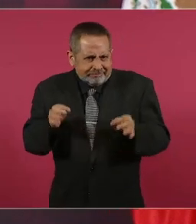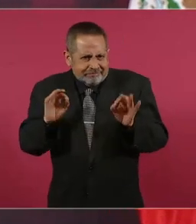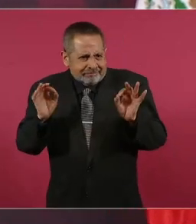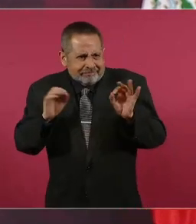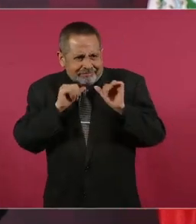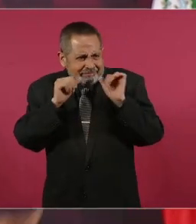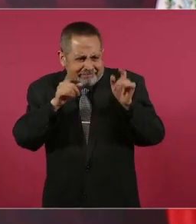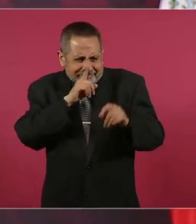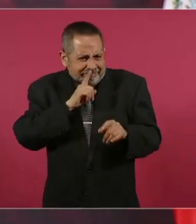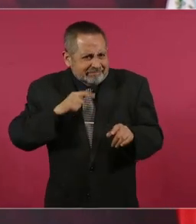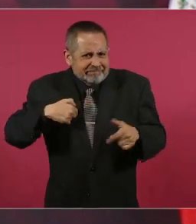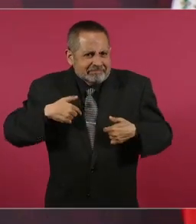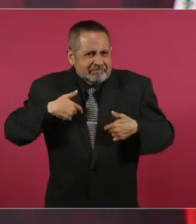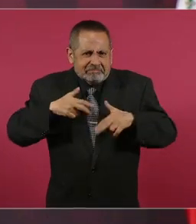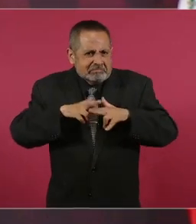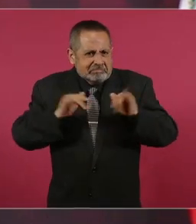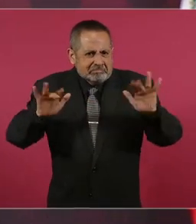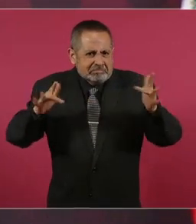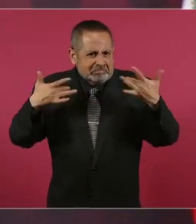una mentira.